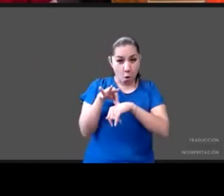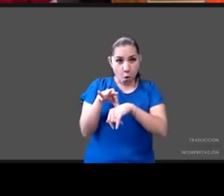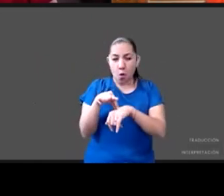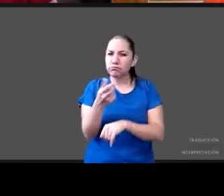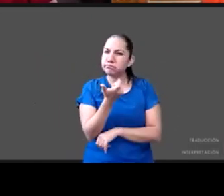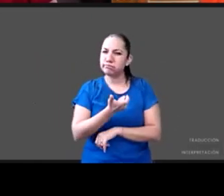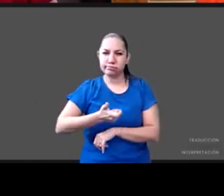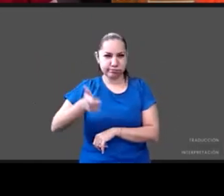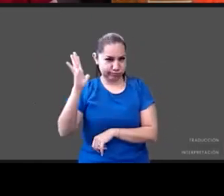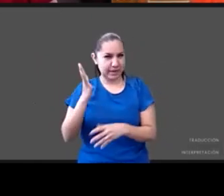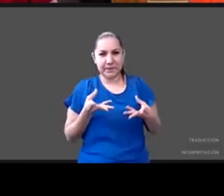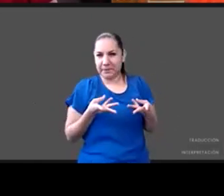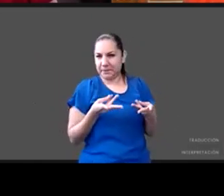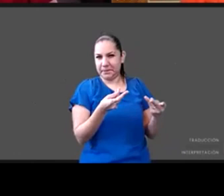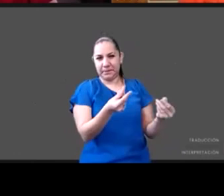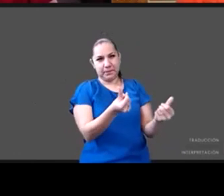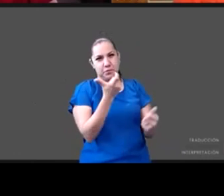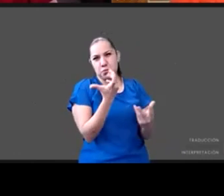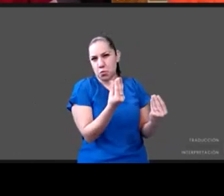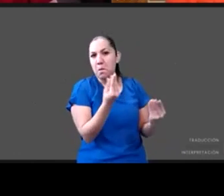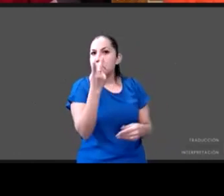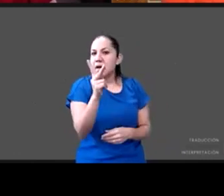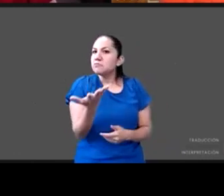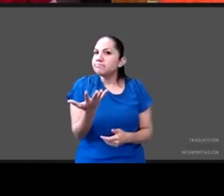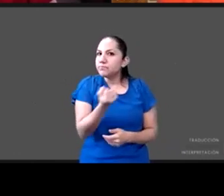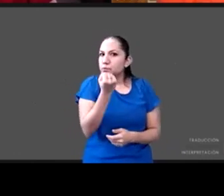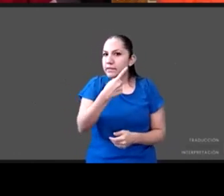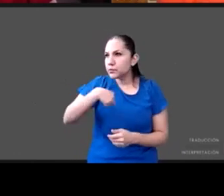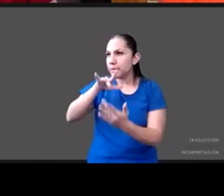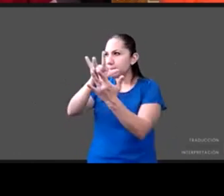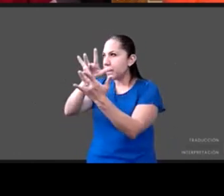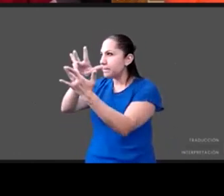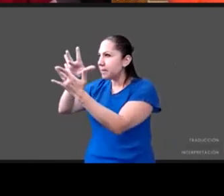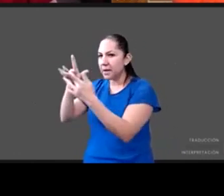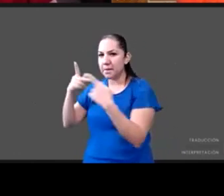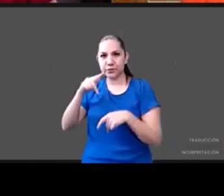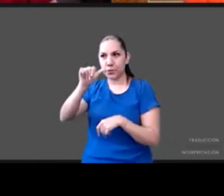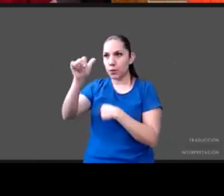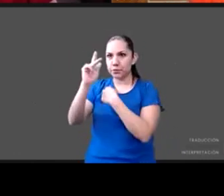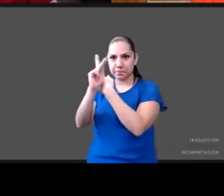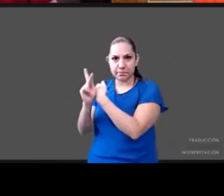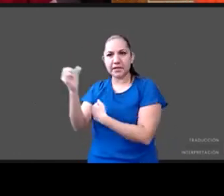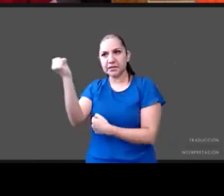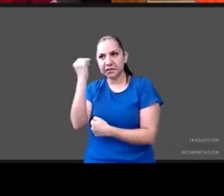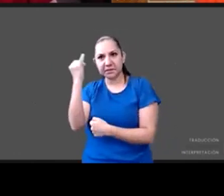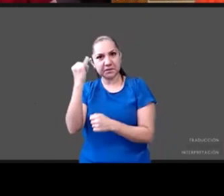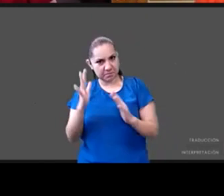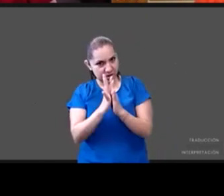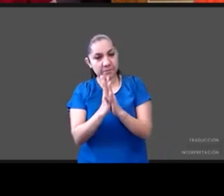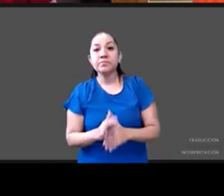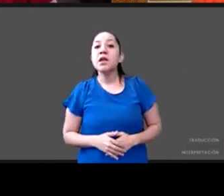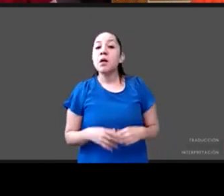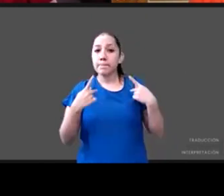capacidad de tener muchas gentes de otros lugares, líderes de organizaciones de la sociedad civil,